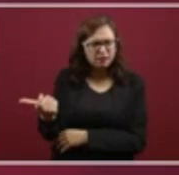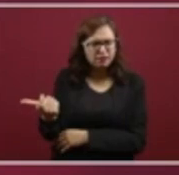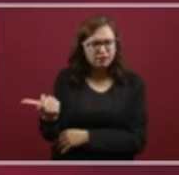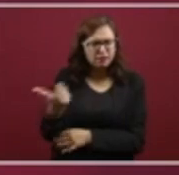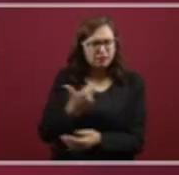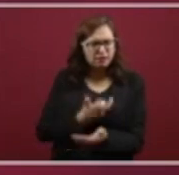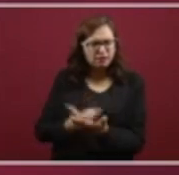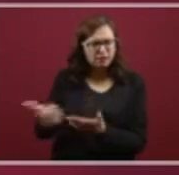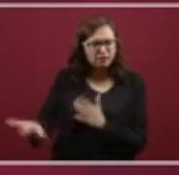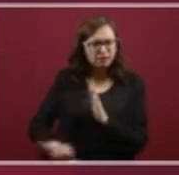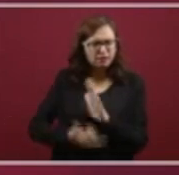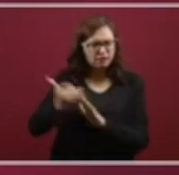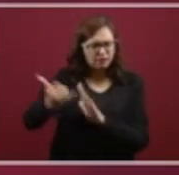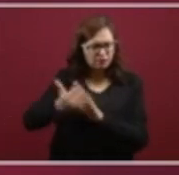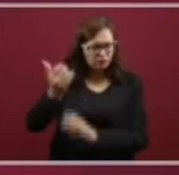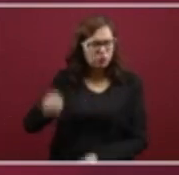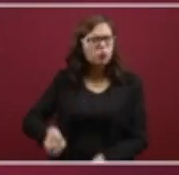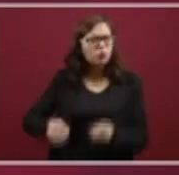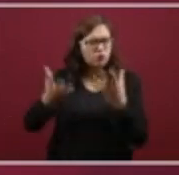cobraron por el de Zumpango?